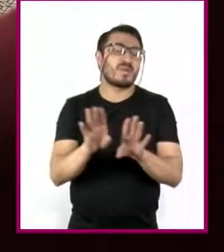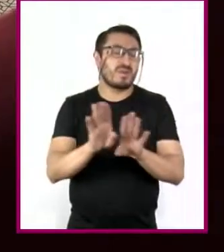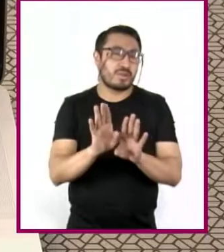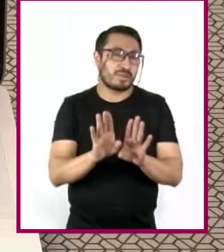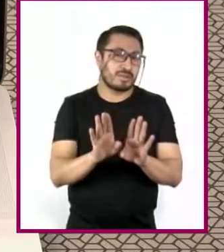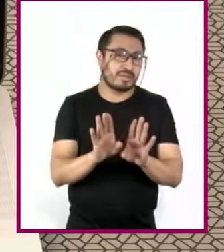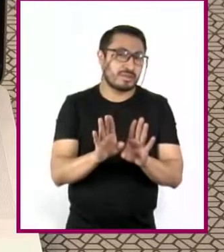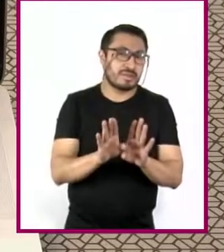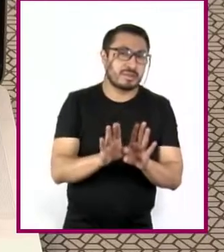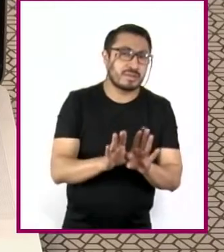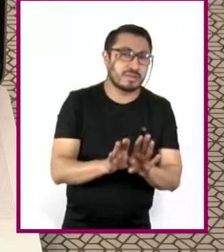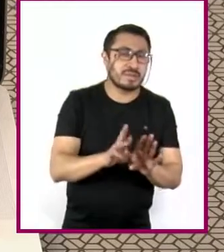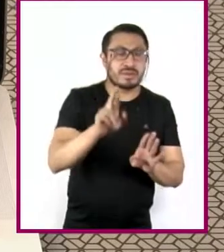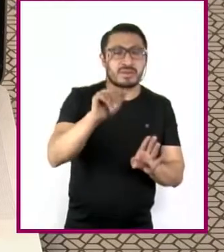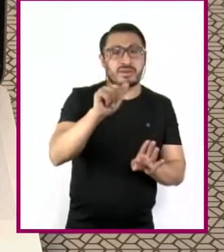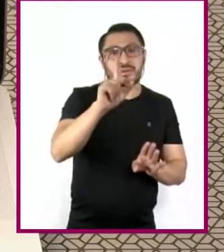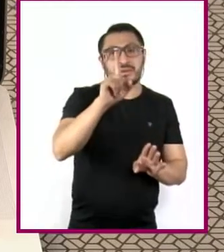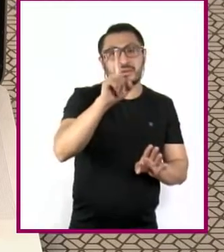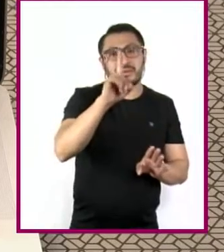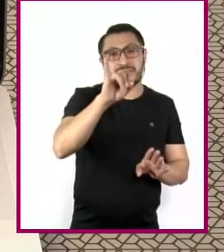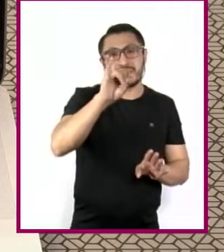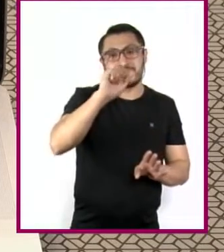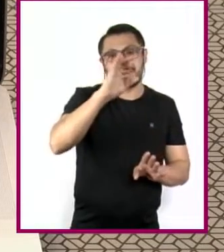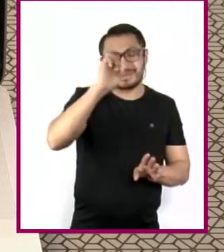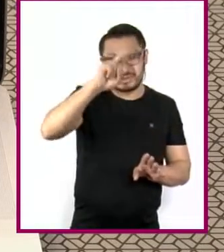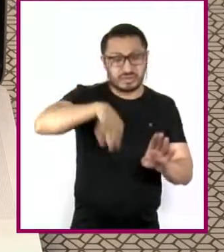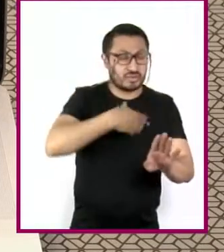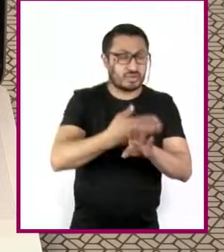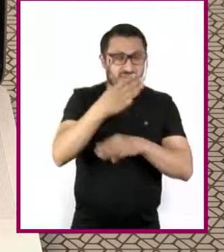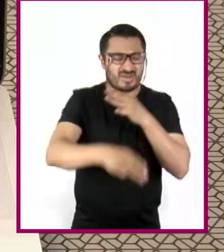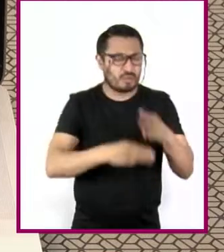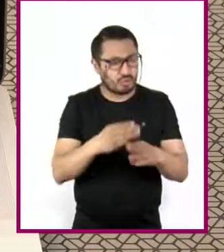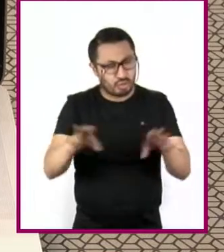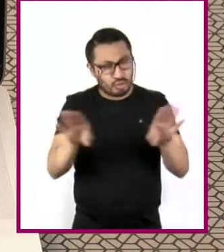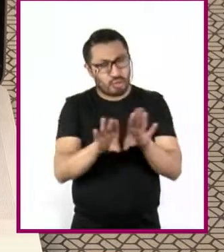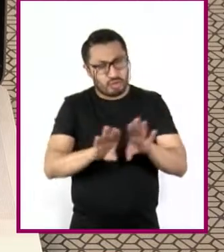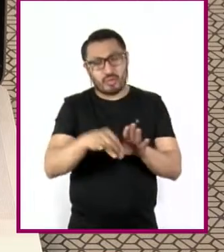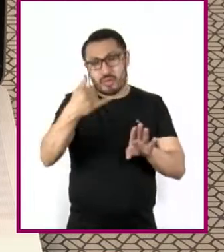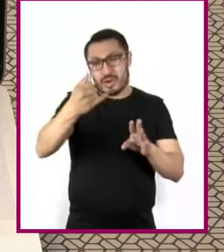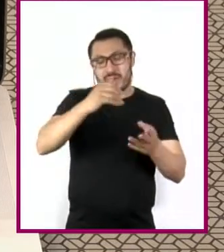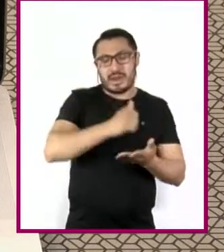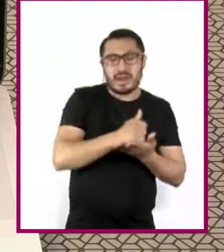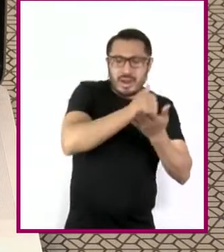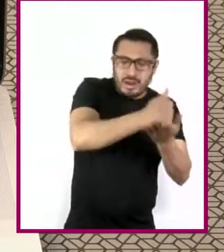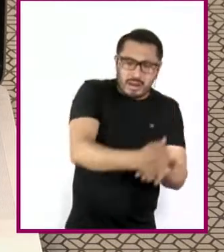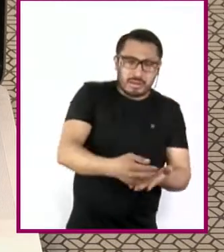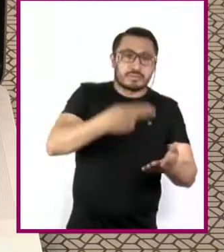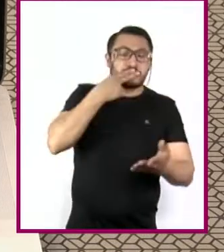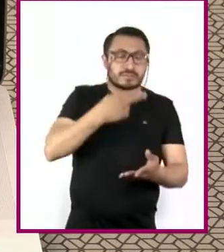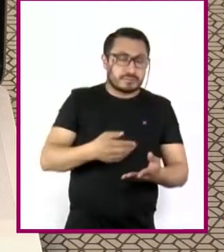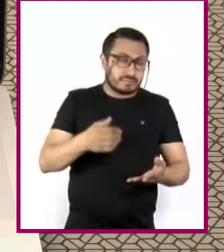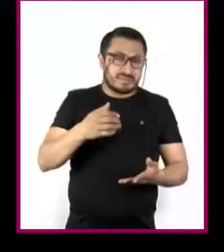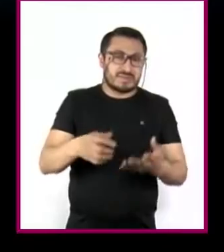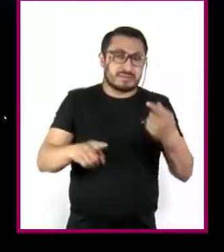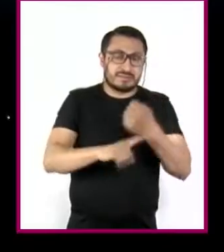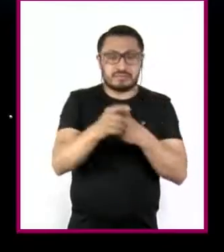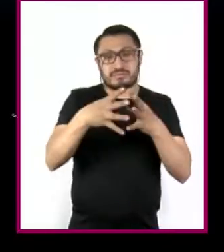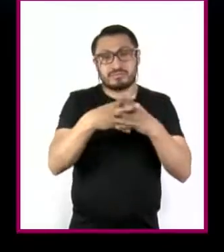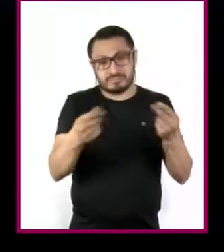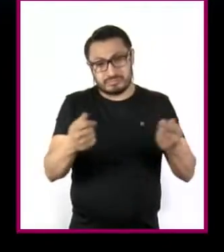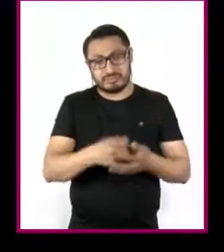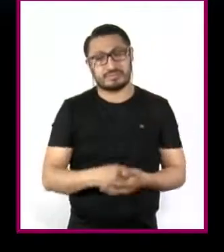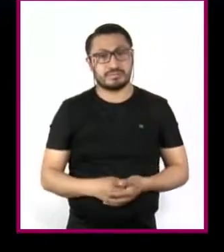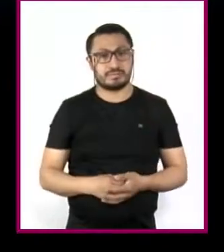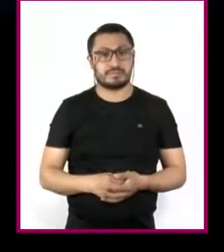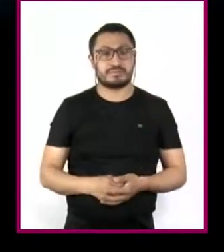estas variaciones de los radioisótopos cosmogénicos nos han afectado y emplearlos como trazadores y poder tomar alternativas.